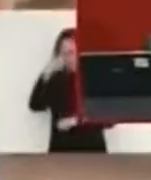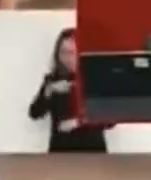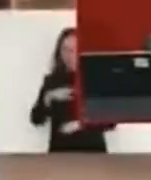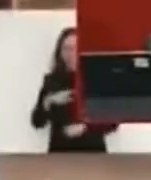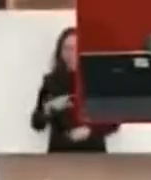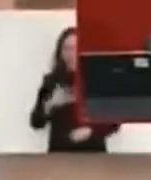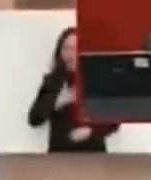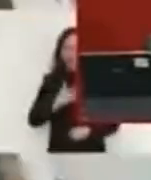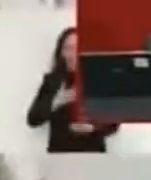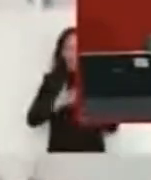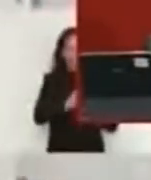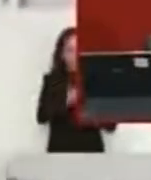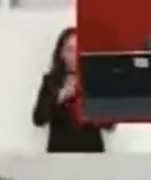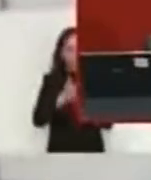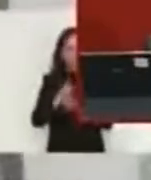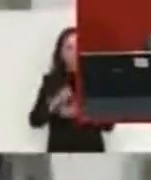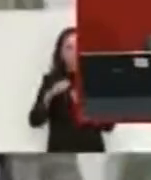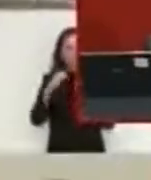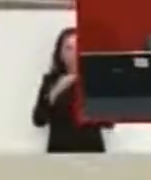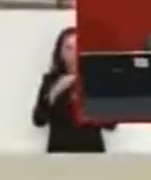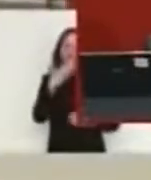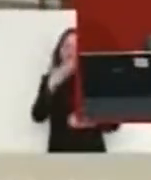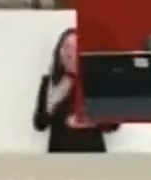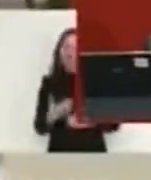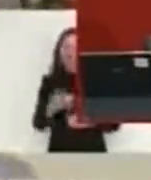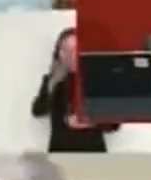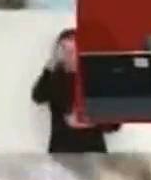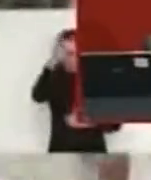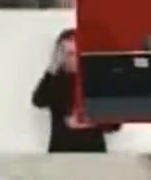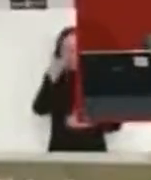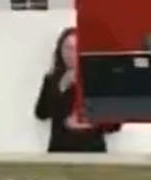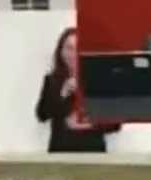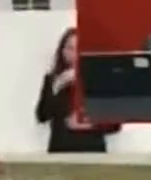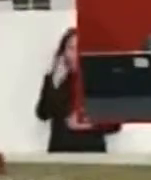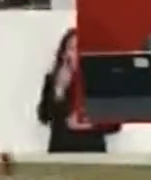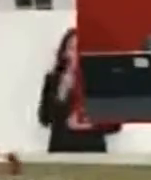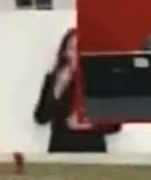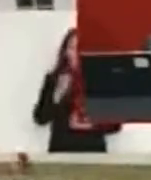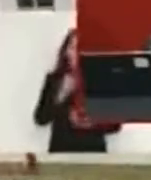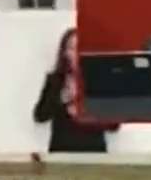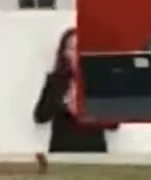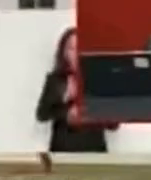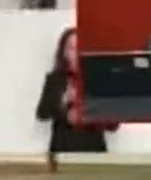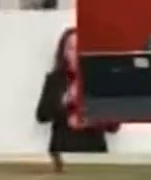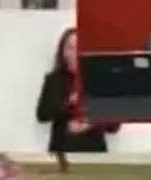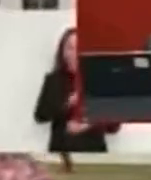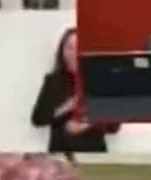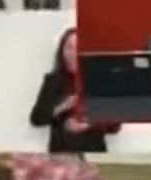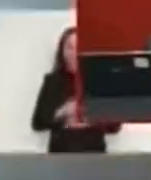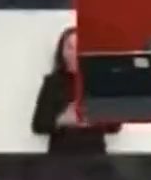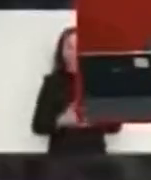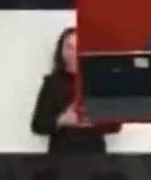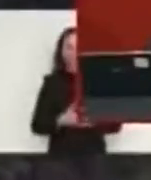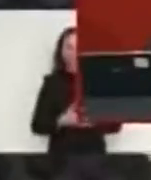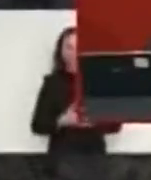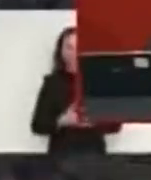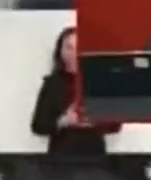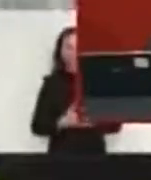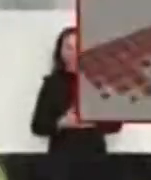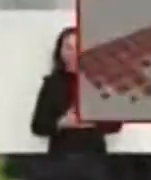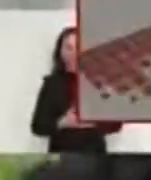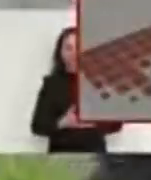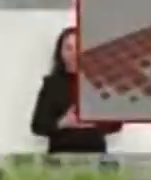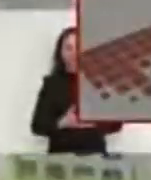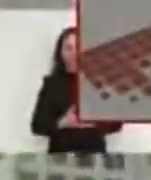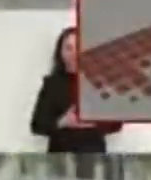de vivienda más inteligente, claro, respetando las condiciones locales, ¿no?, etcétera? La verdad sí está funcionando.